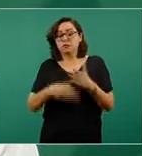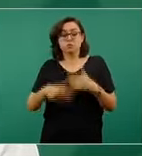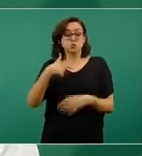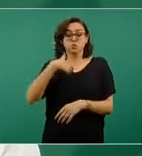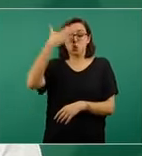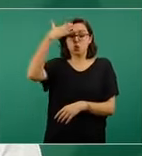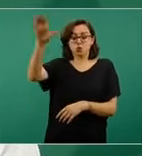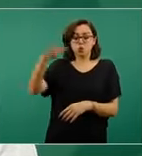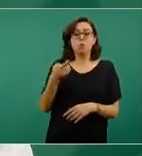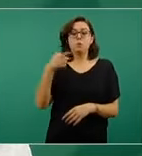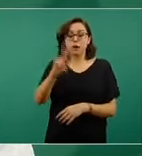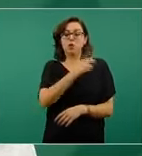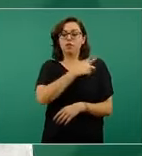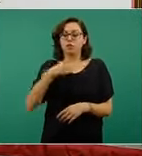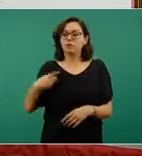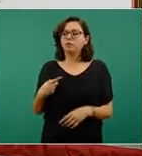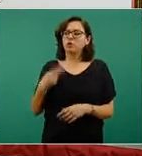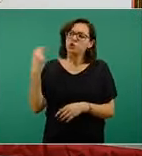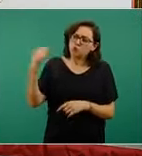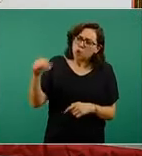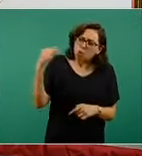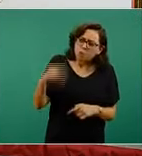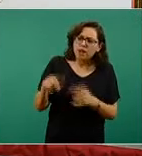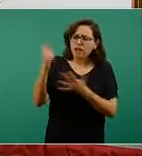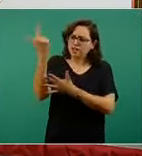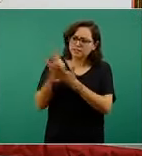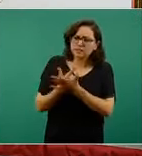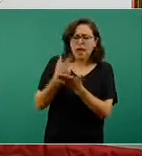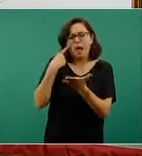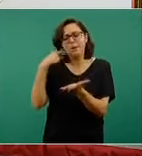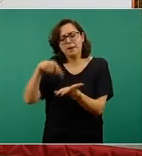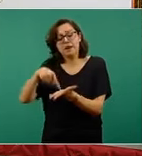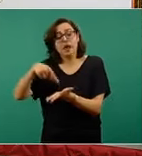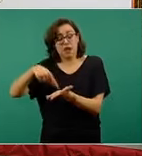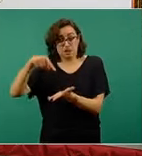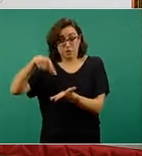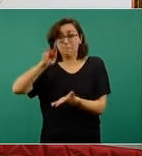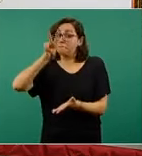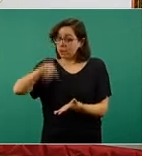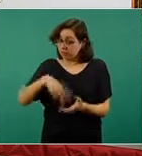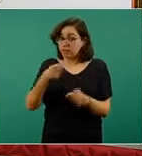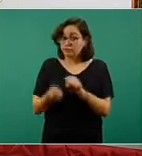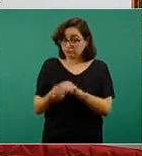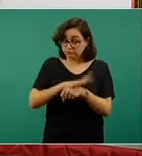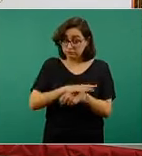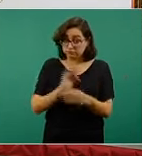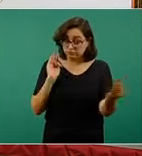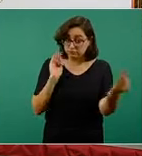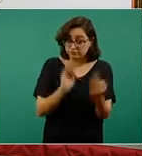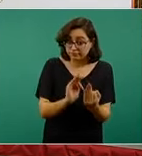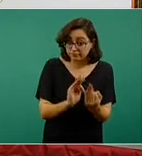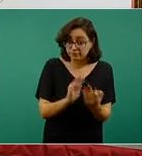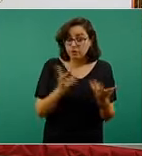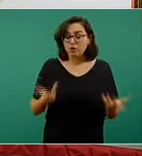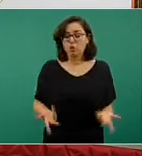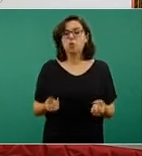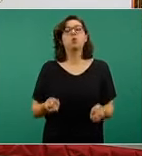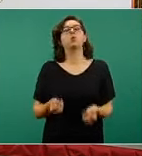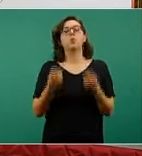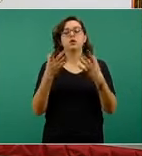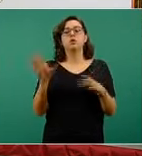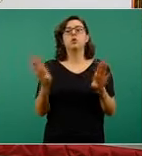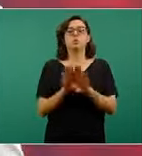revisar es exactamente eso, si ese personal administrativo está o no en el espacio clínico, qué tan cerca está, cuáles son sus